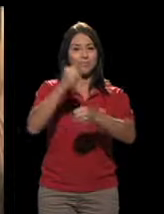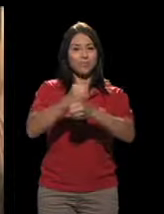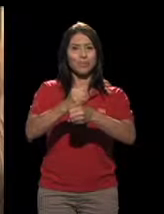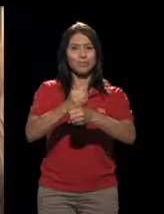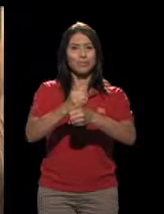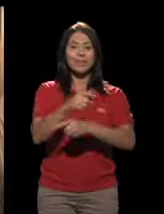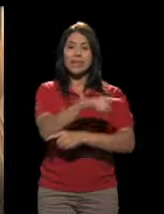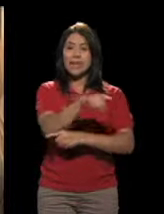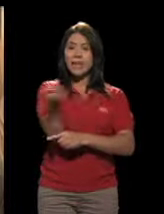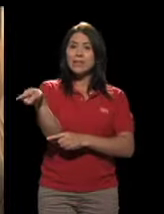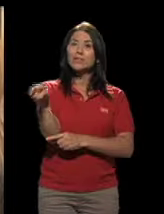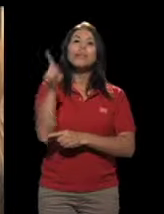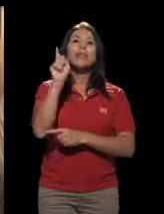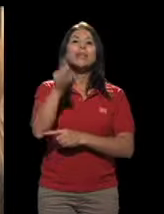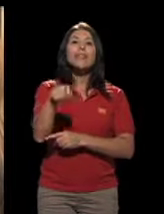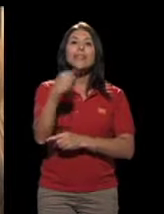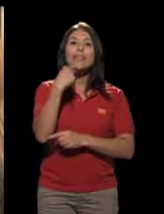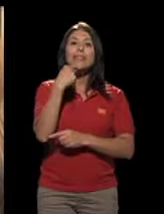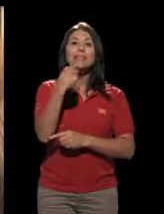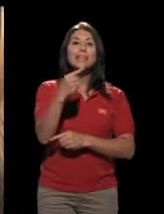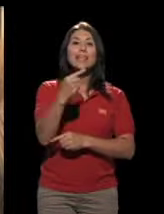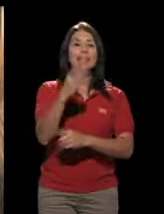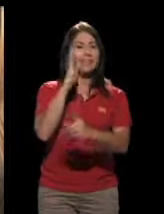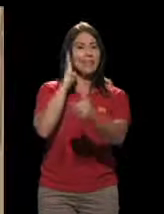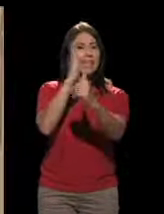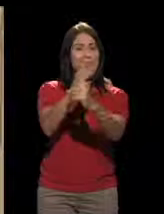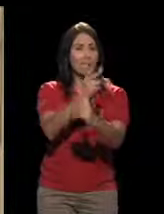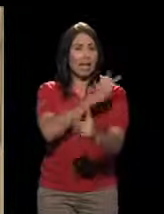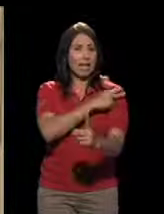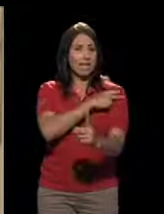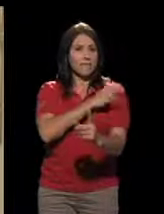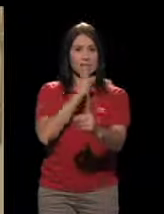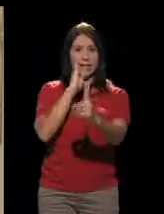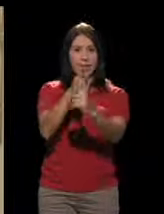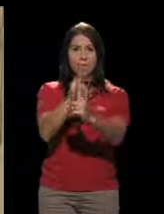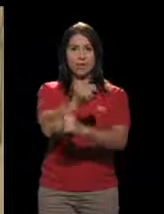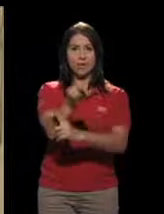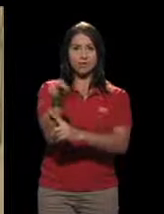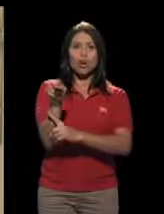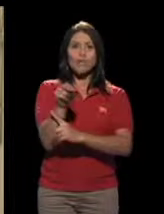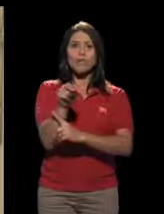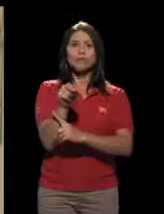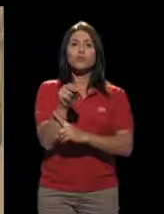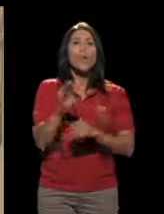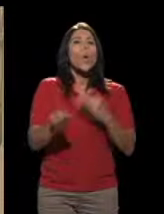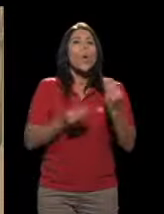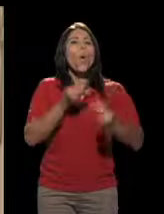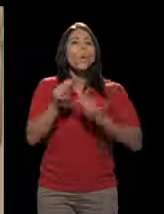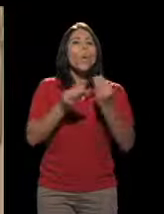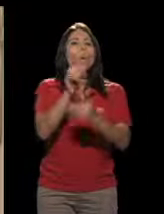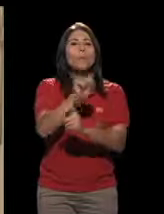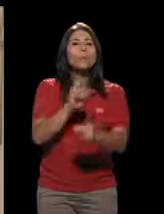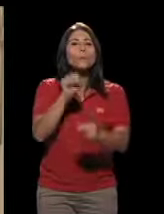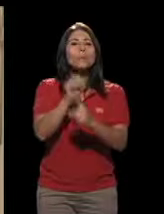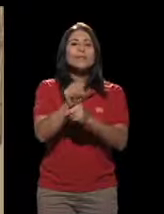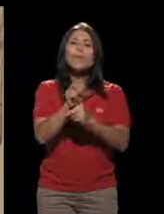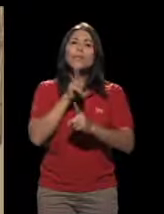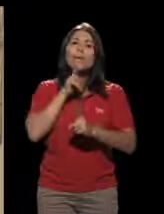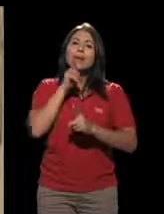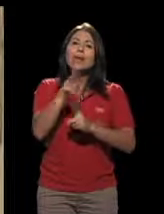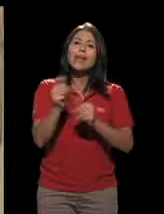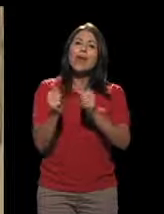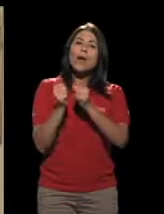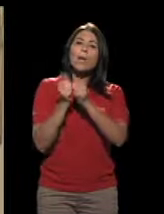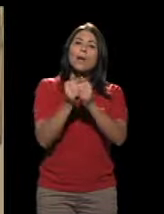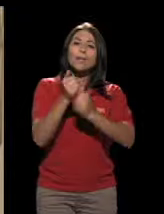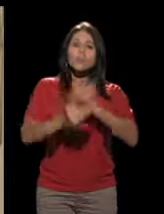donde deben de decirle a sus jefes directos, a sus compañeros de trabajo, cómo va a ser la realidad del